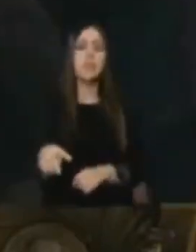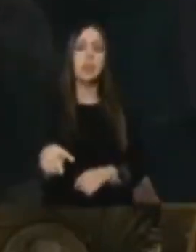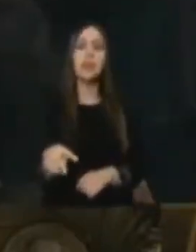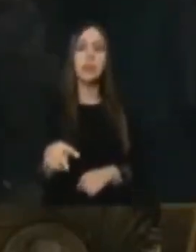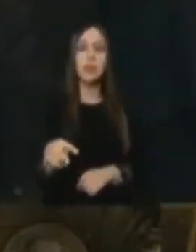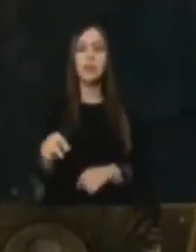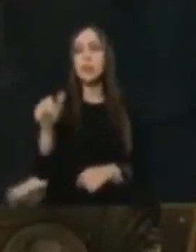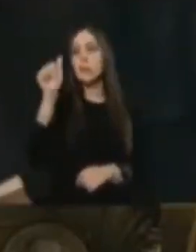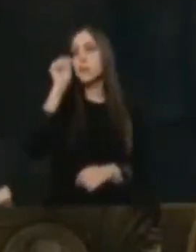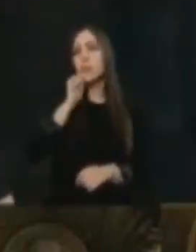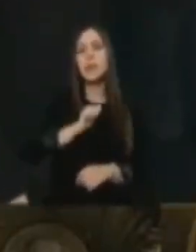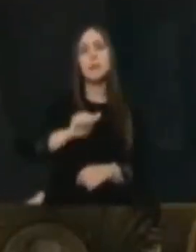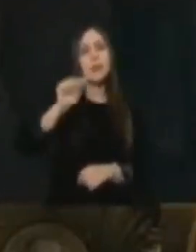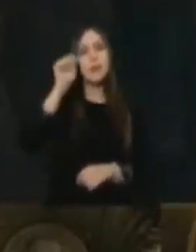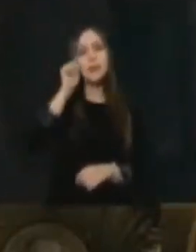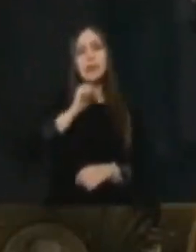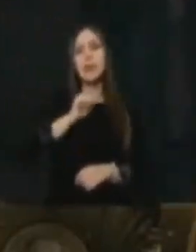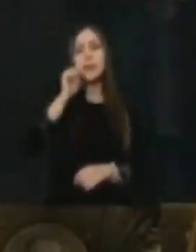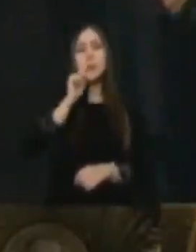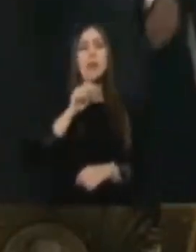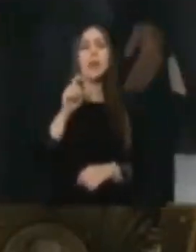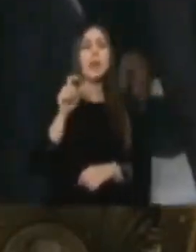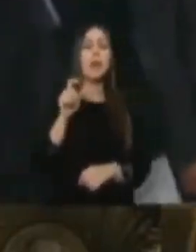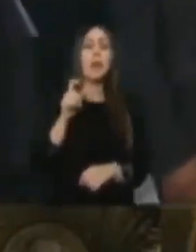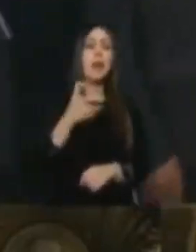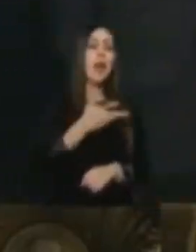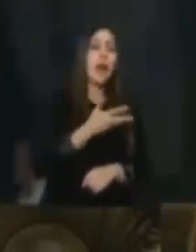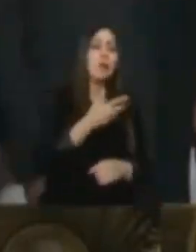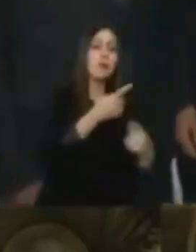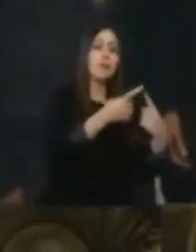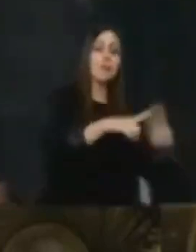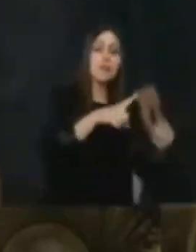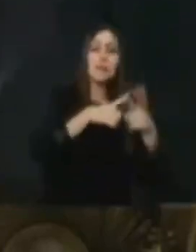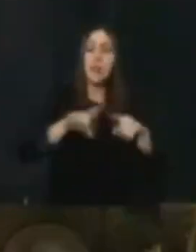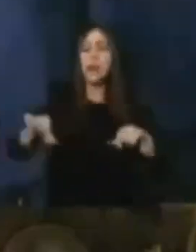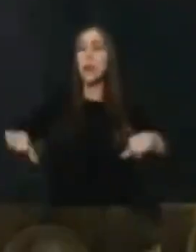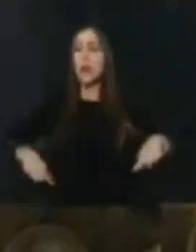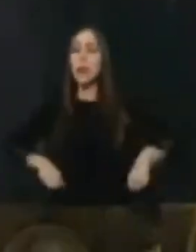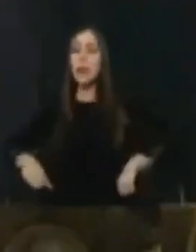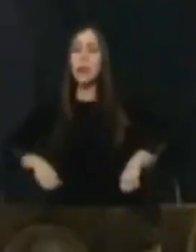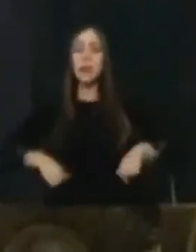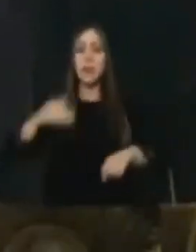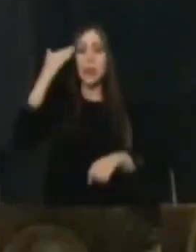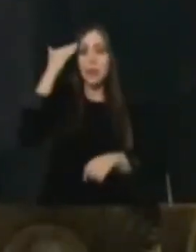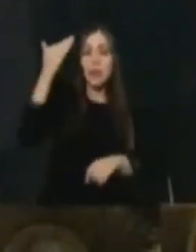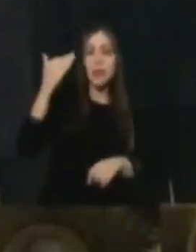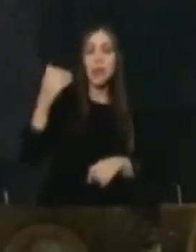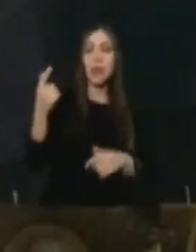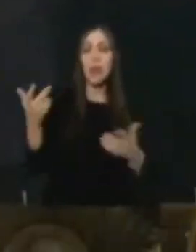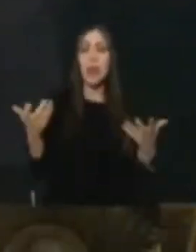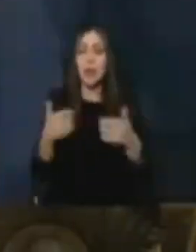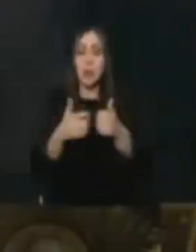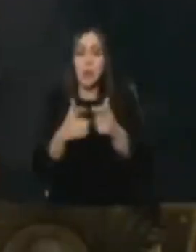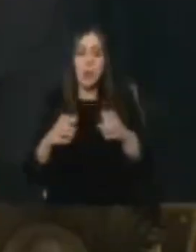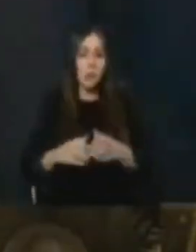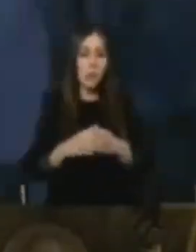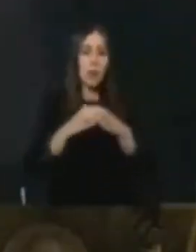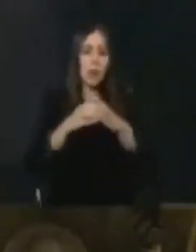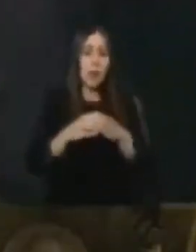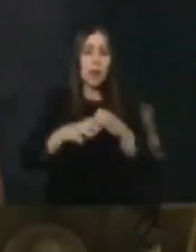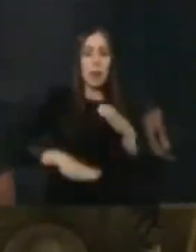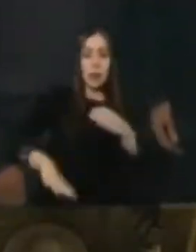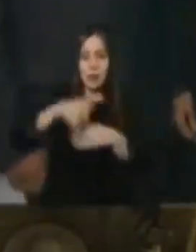presente en diversas actividades, en diversos momentos y movimientos que han ocurrido